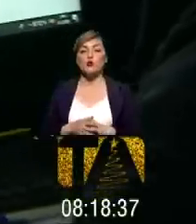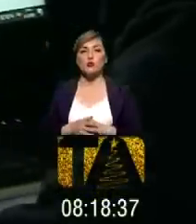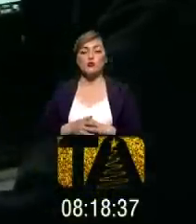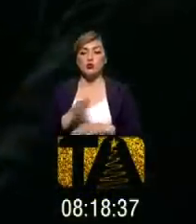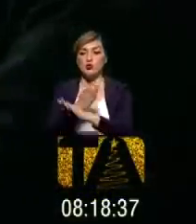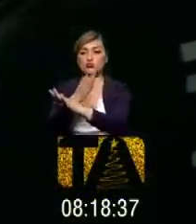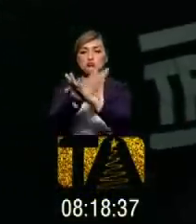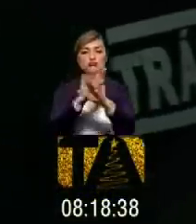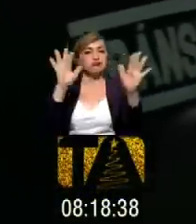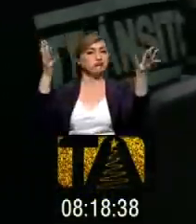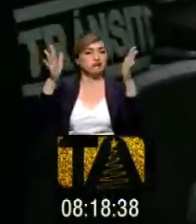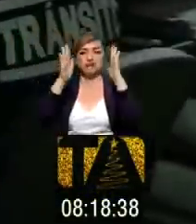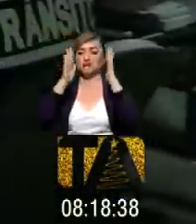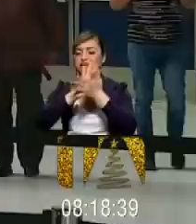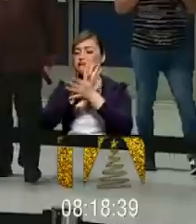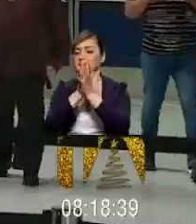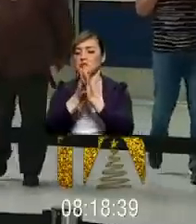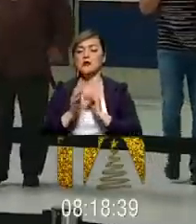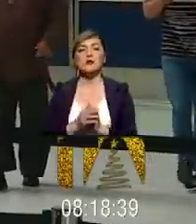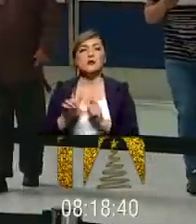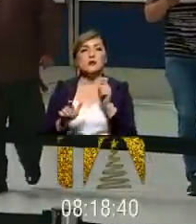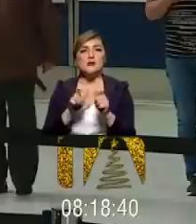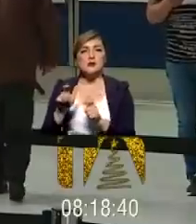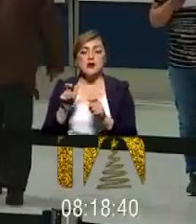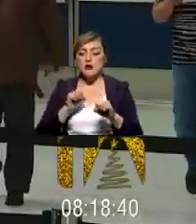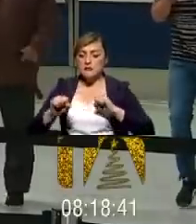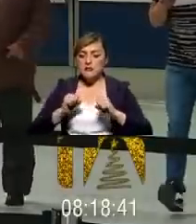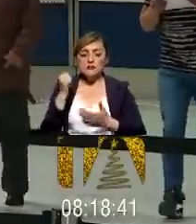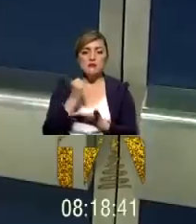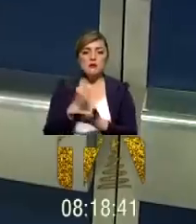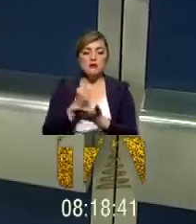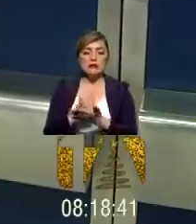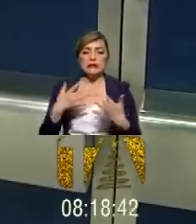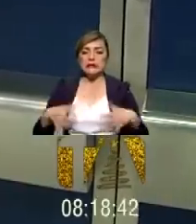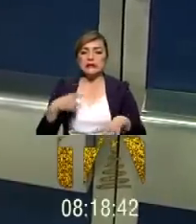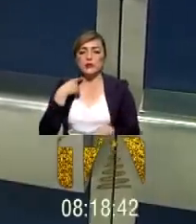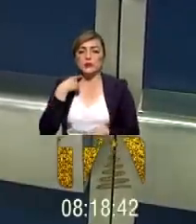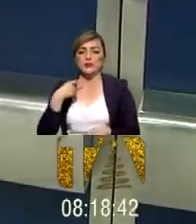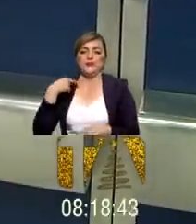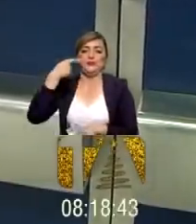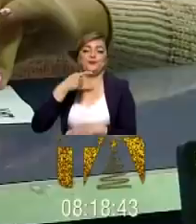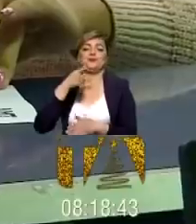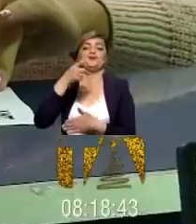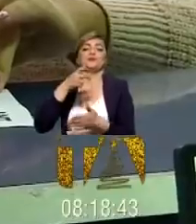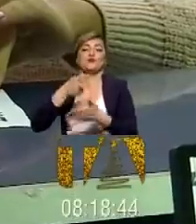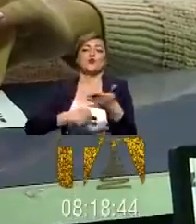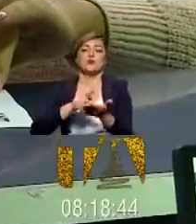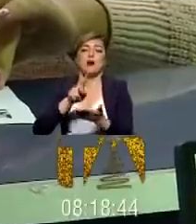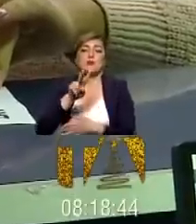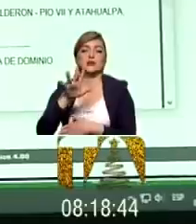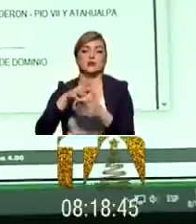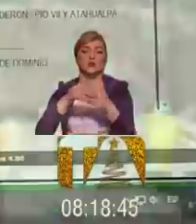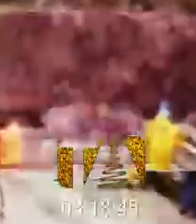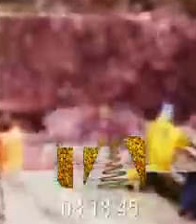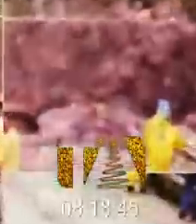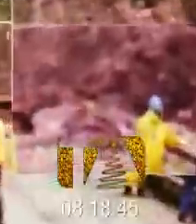entregarán turnos y no habrá atención. Los usuarios que no realizaron la matriculación vehicular deberán cancelar una multa de